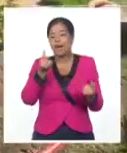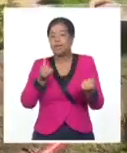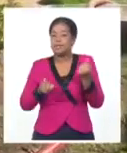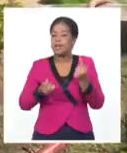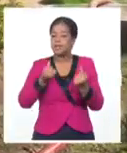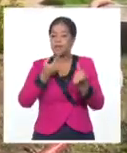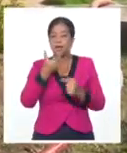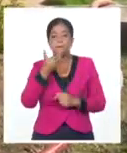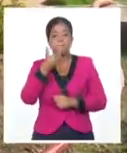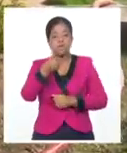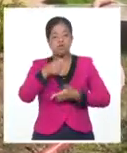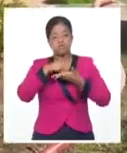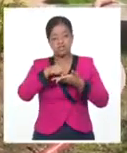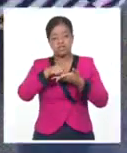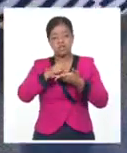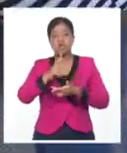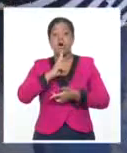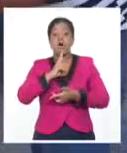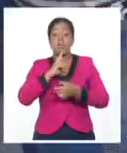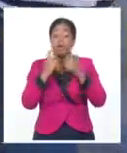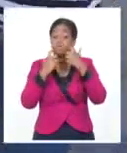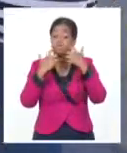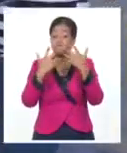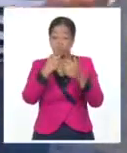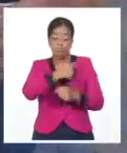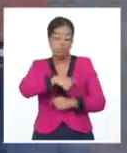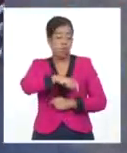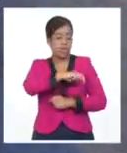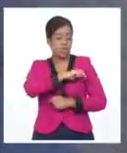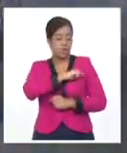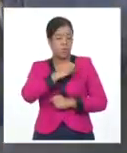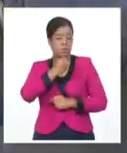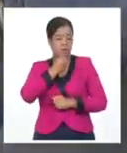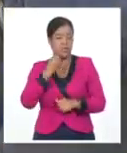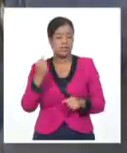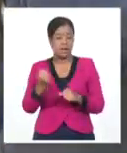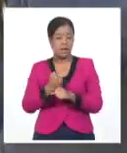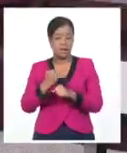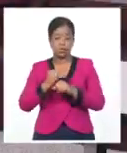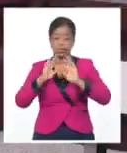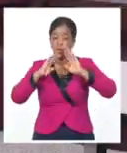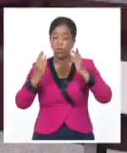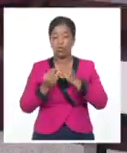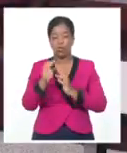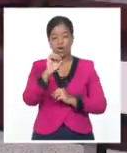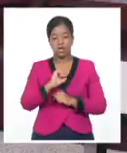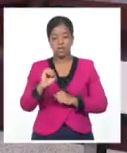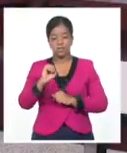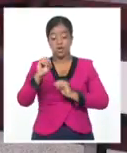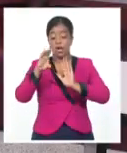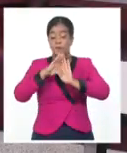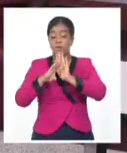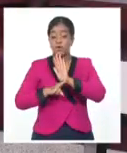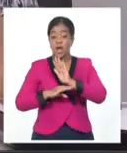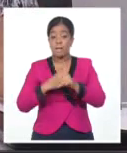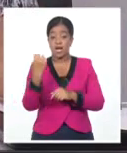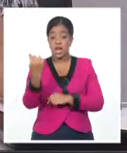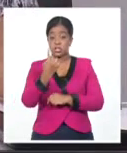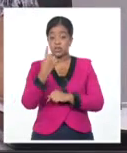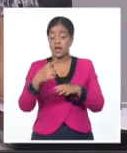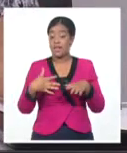para mejorar este servicio vital a la población con el accionar de todos los organismos. El Programa Nacional de Adelanto de la